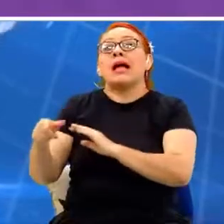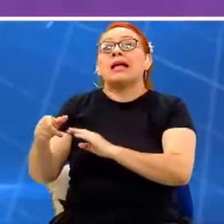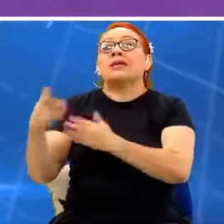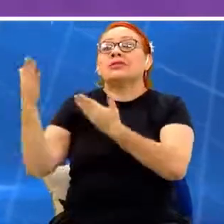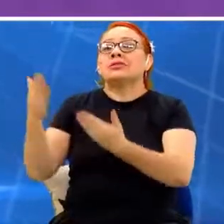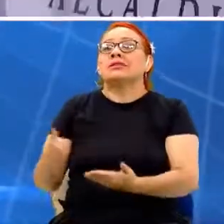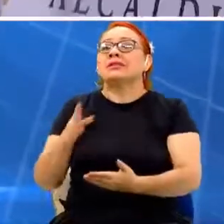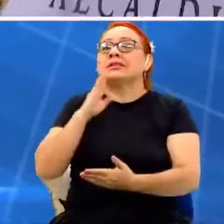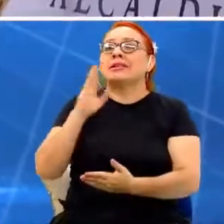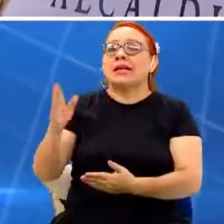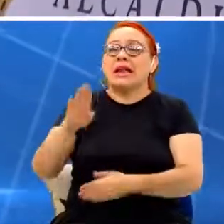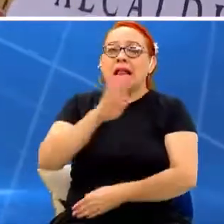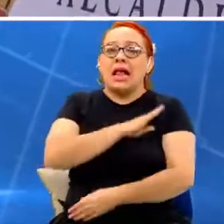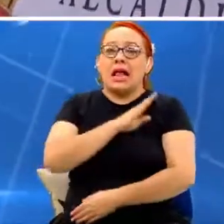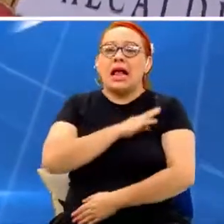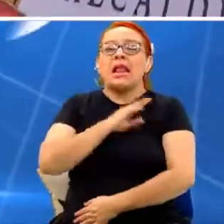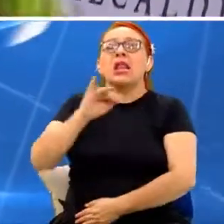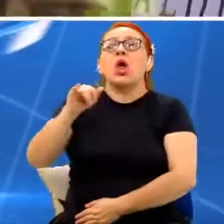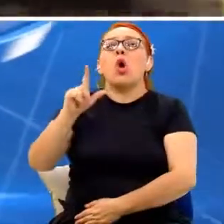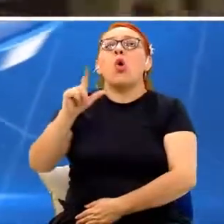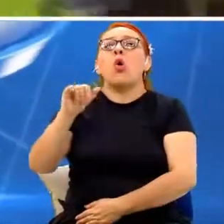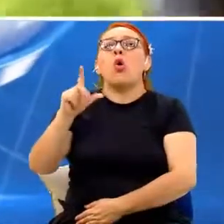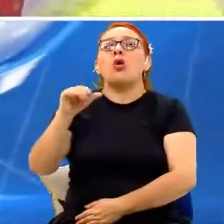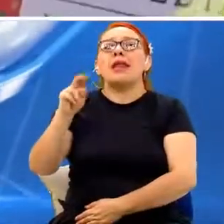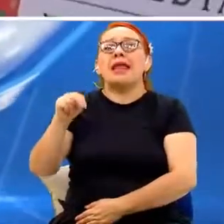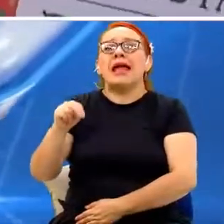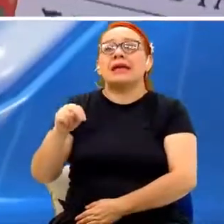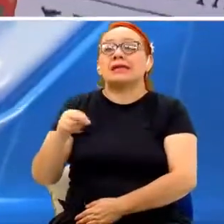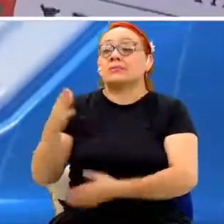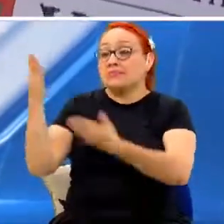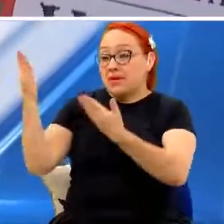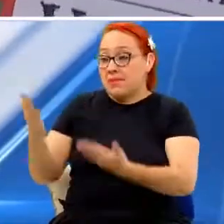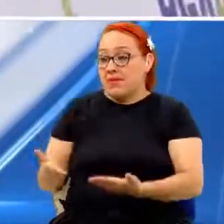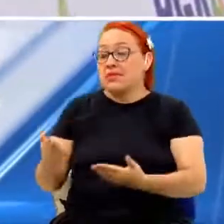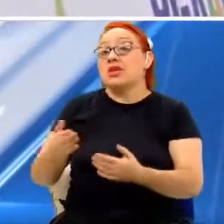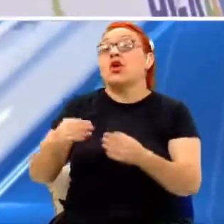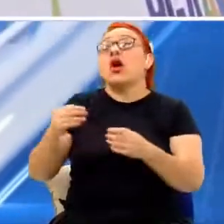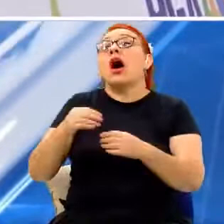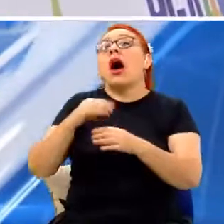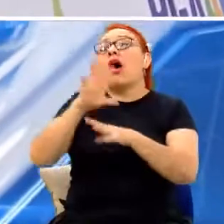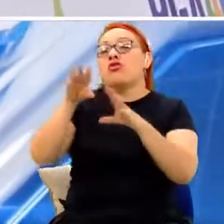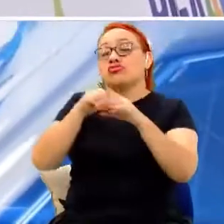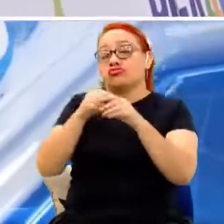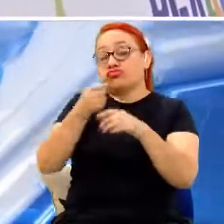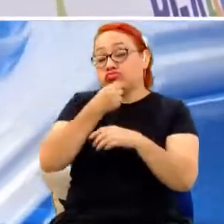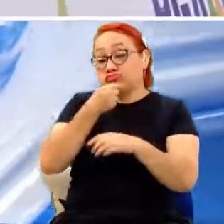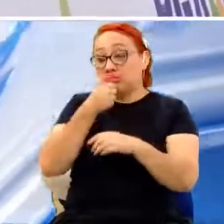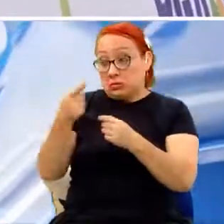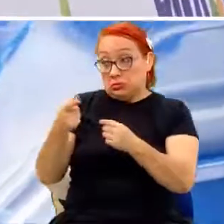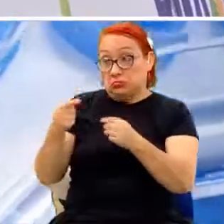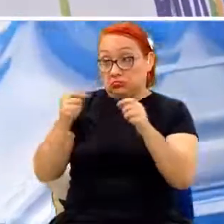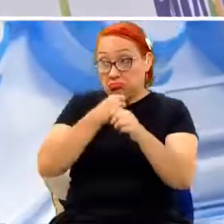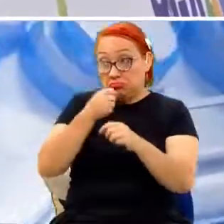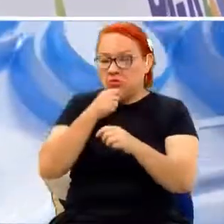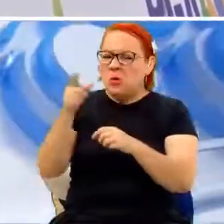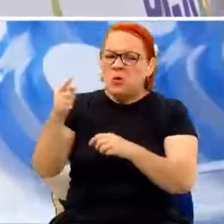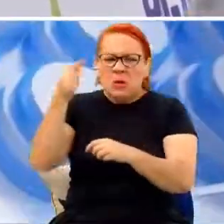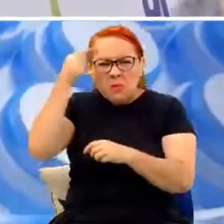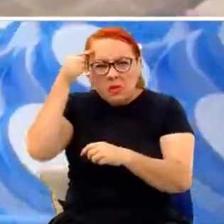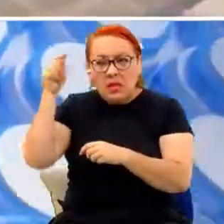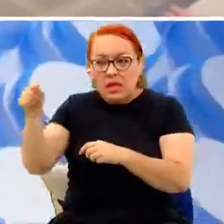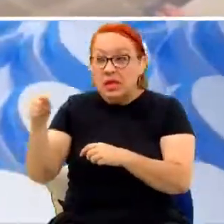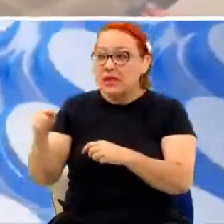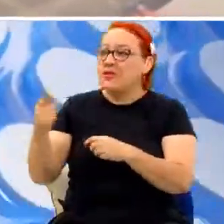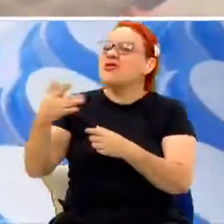recibe también su alcalde, Julián Díaz. Señor alcalde, bienvenido a Oriente Noticias, a la pantalla del canal Troy. ¿Qué tan importante es que la Vuelta esté en